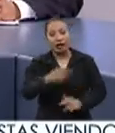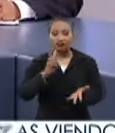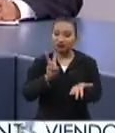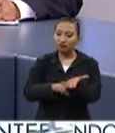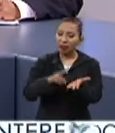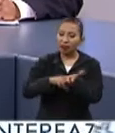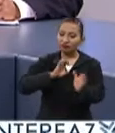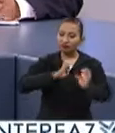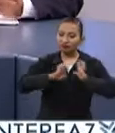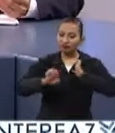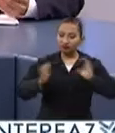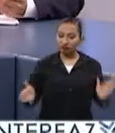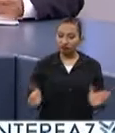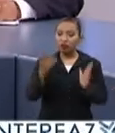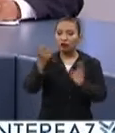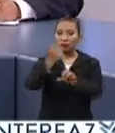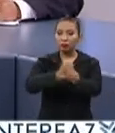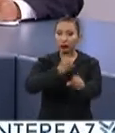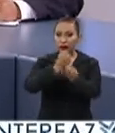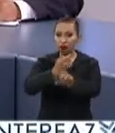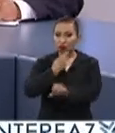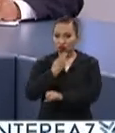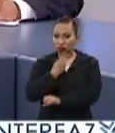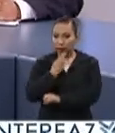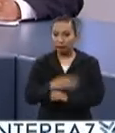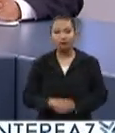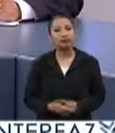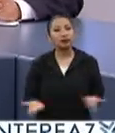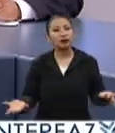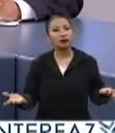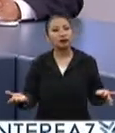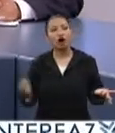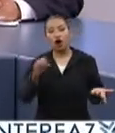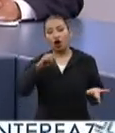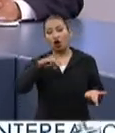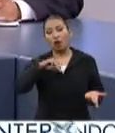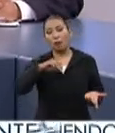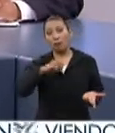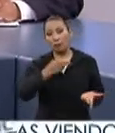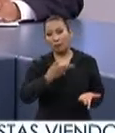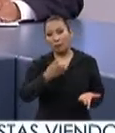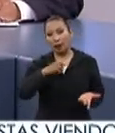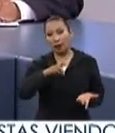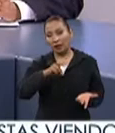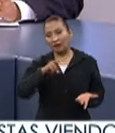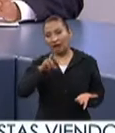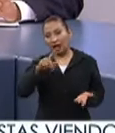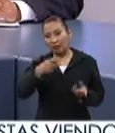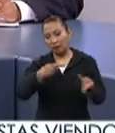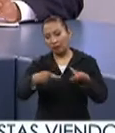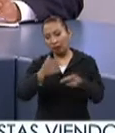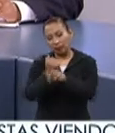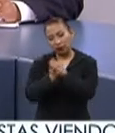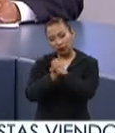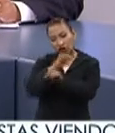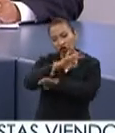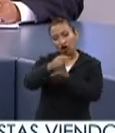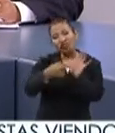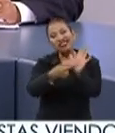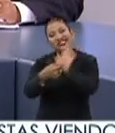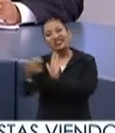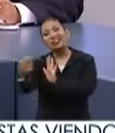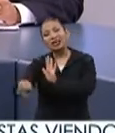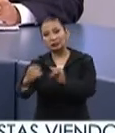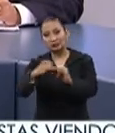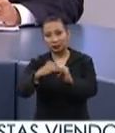virtudes militares y promover su práctica. Omar Vera ha preparado un reportaje que nos muestra todo lo que hace